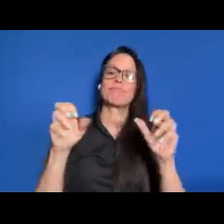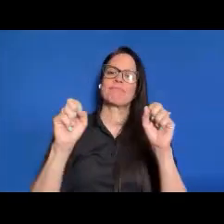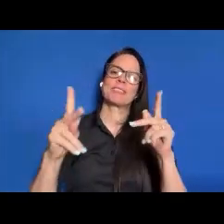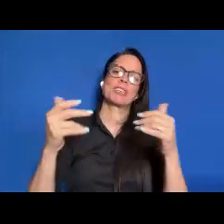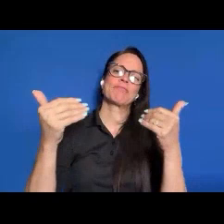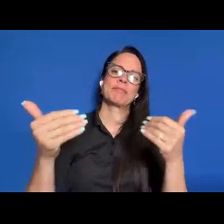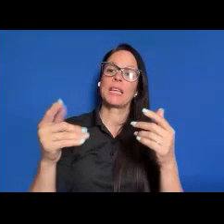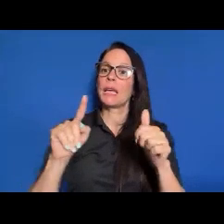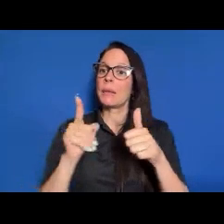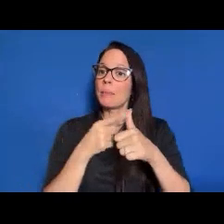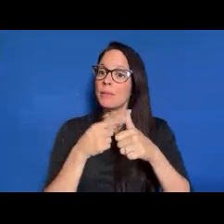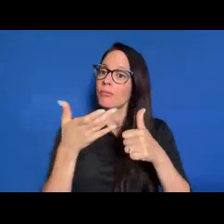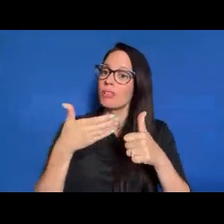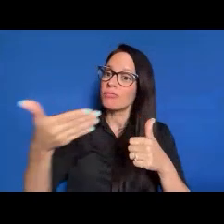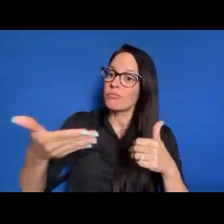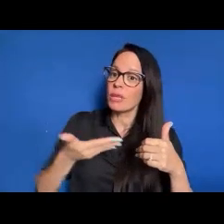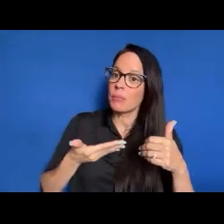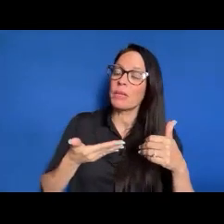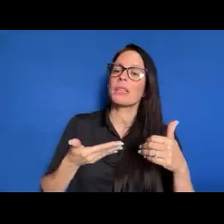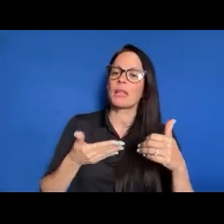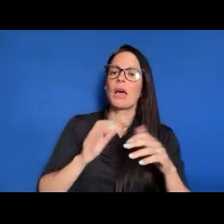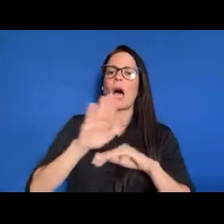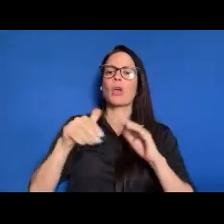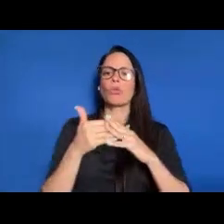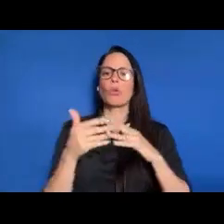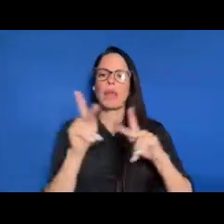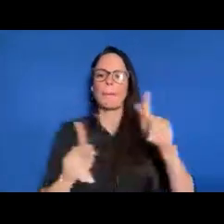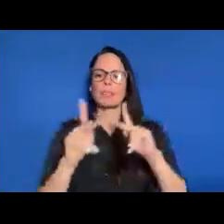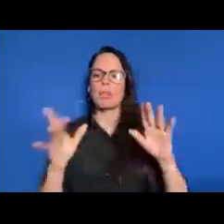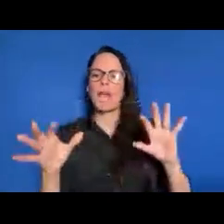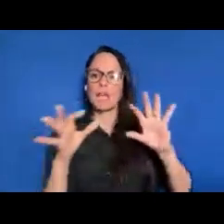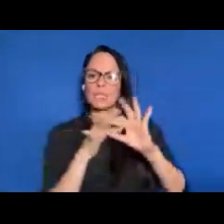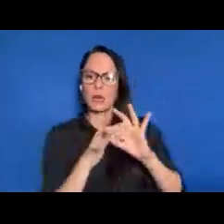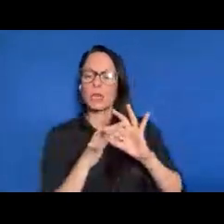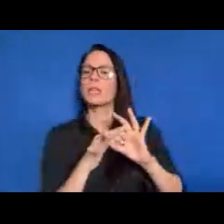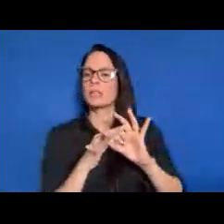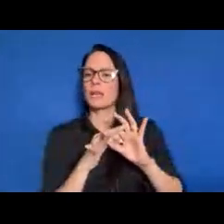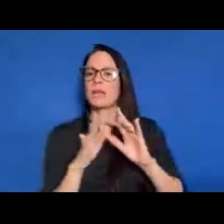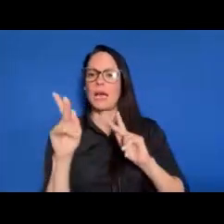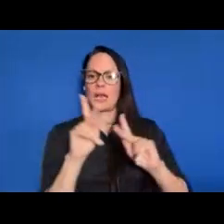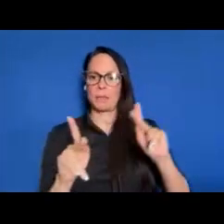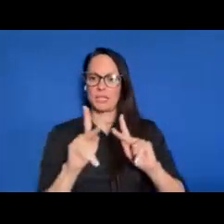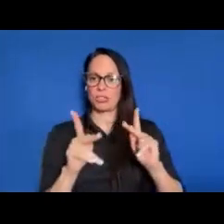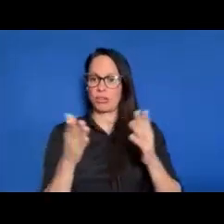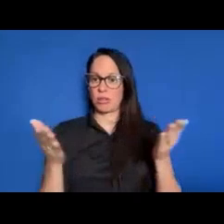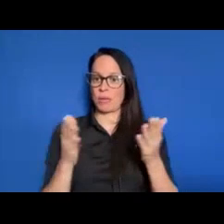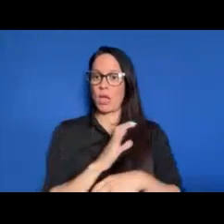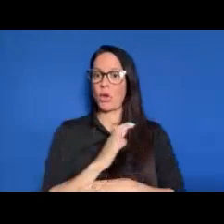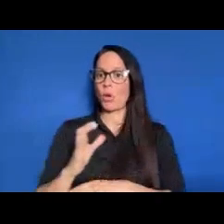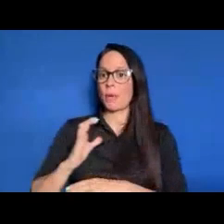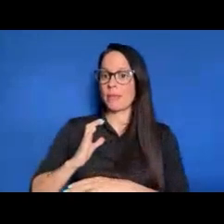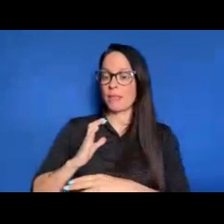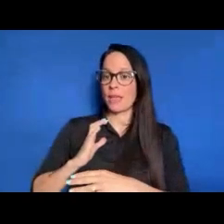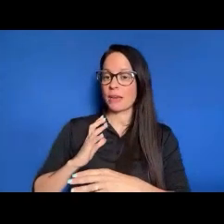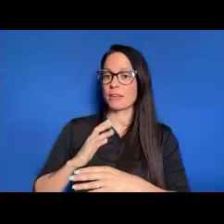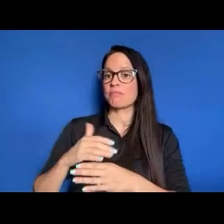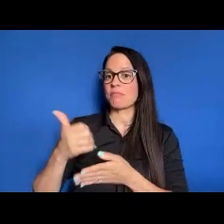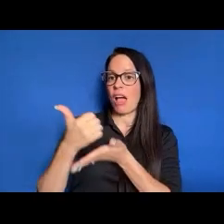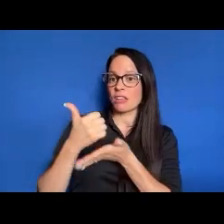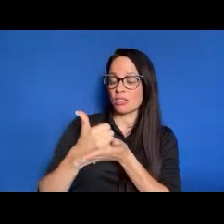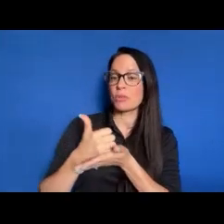darle la bienvenida a todas las personas que se conectan, a todas las personas que tenemos acá del comité asesor. Así que, como les comentaba,